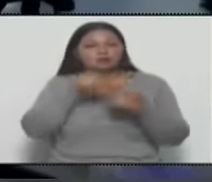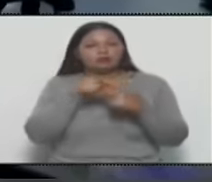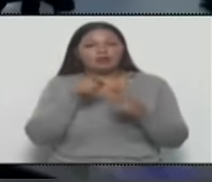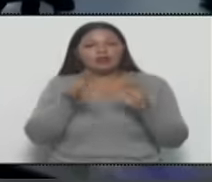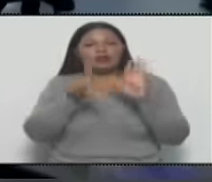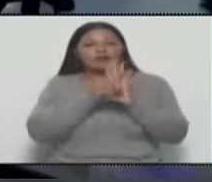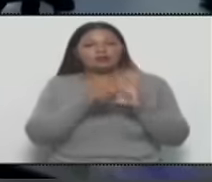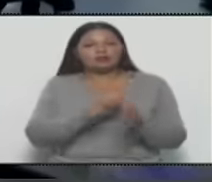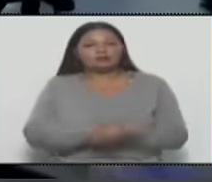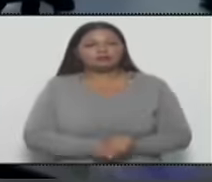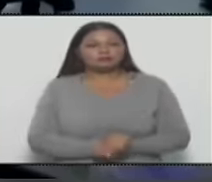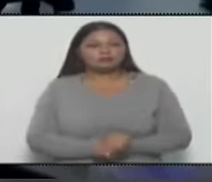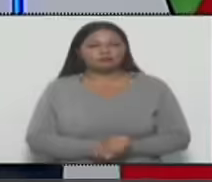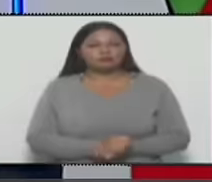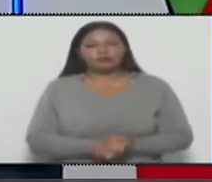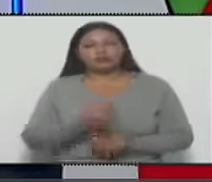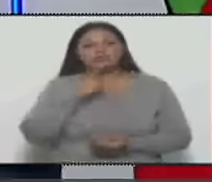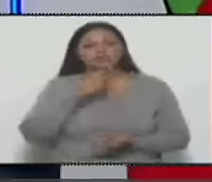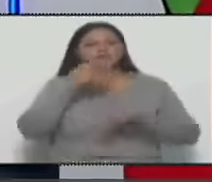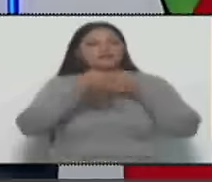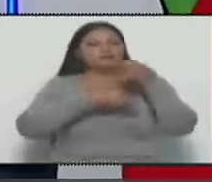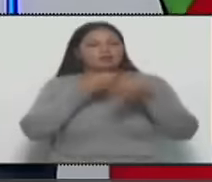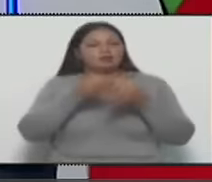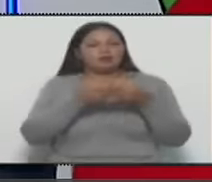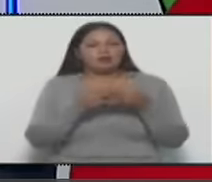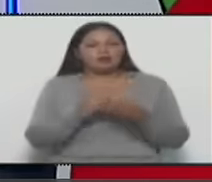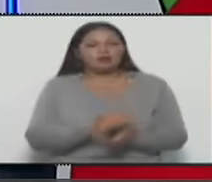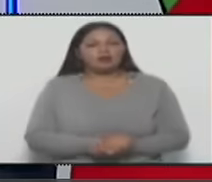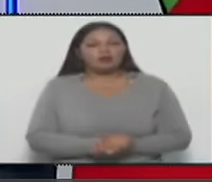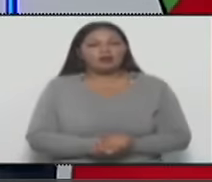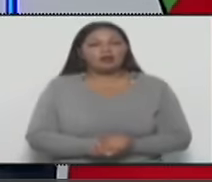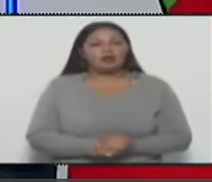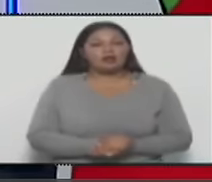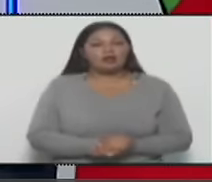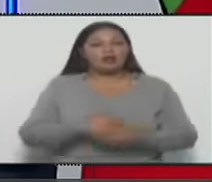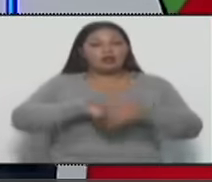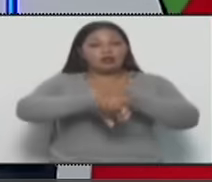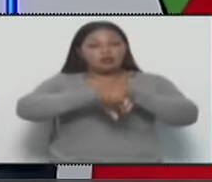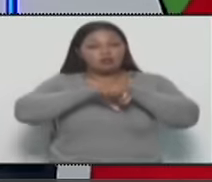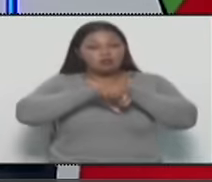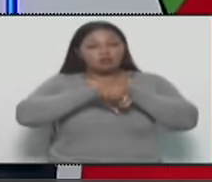leyes, se hablaba del Reino Unido, que allí